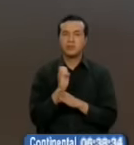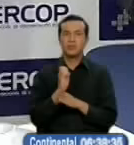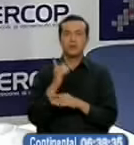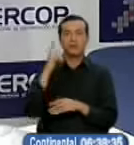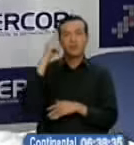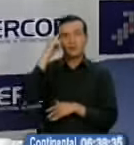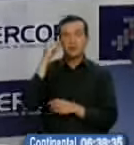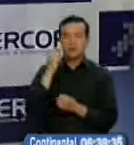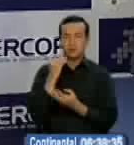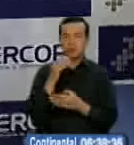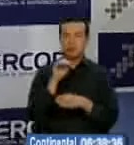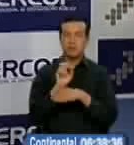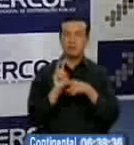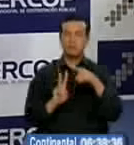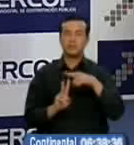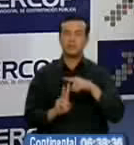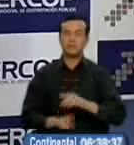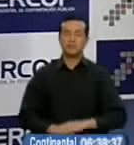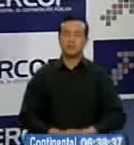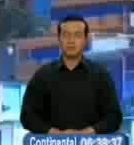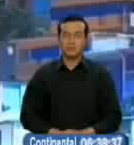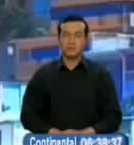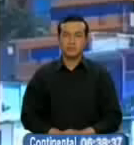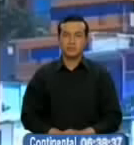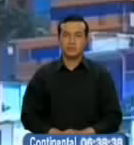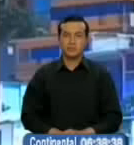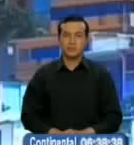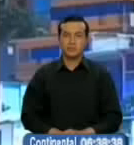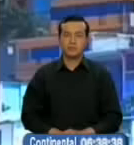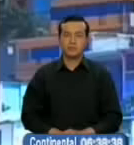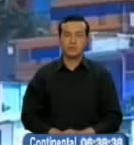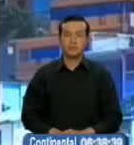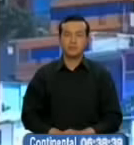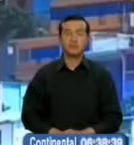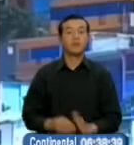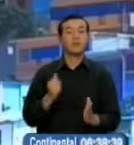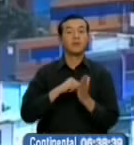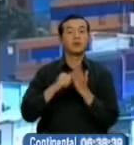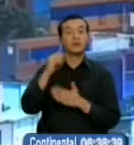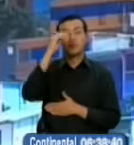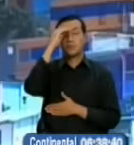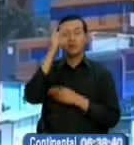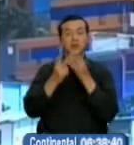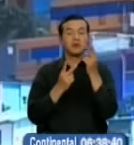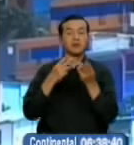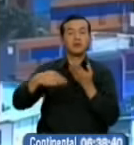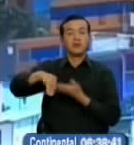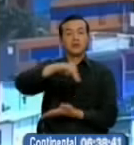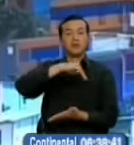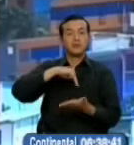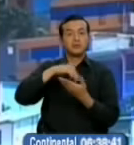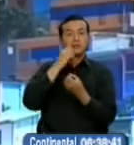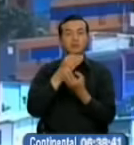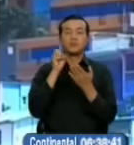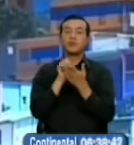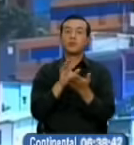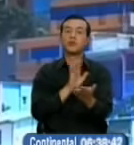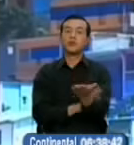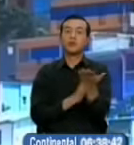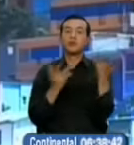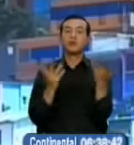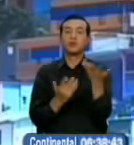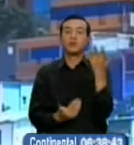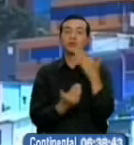Estado. Olga Velasco, Ecuador TV. El ministro de Educación visitó Manabí para socializar el proyecto de creación